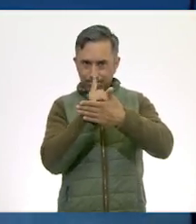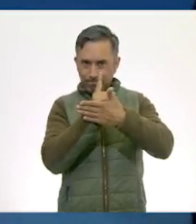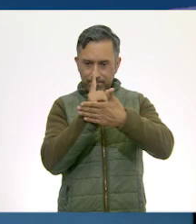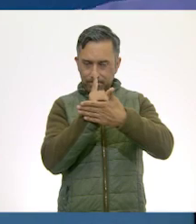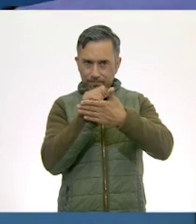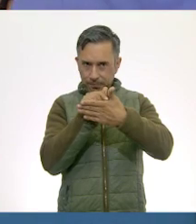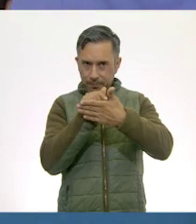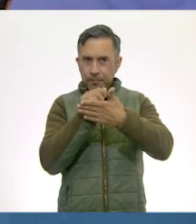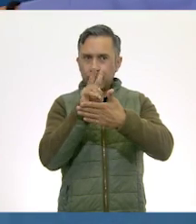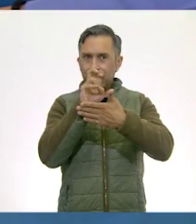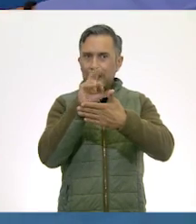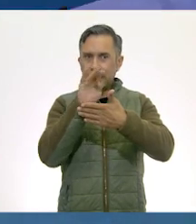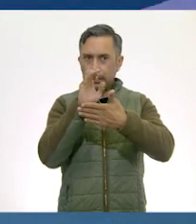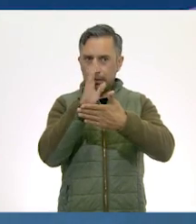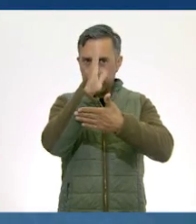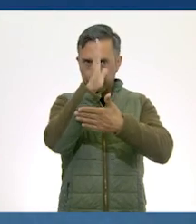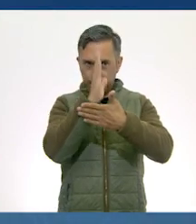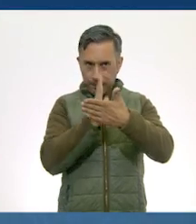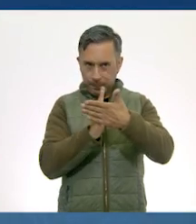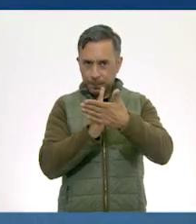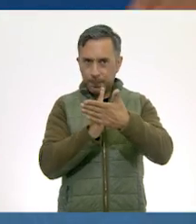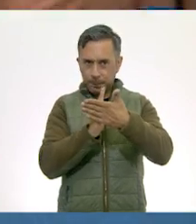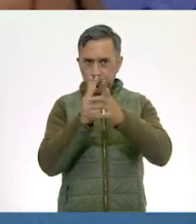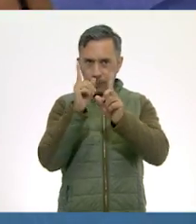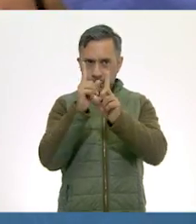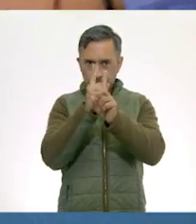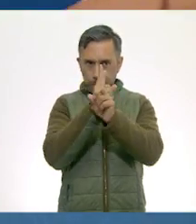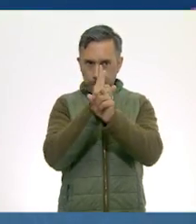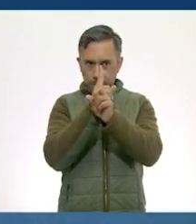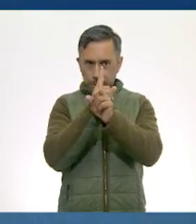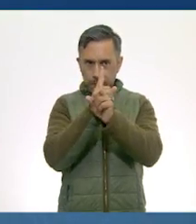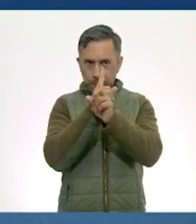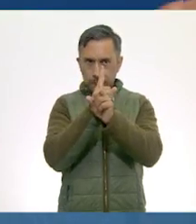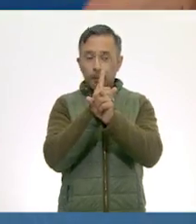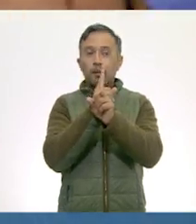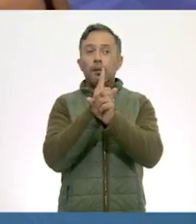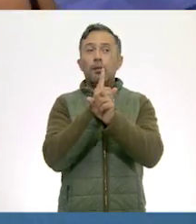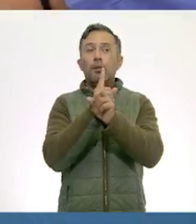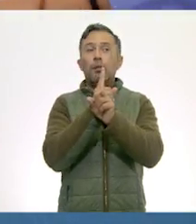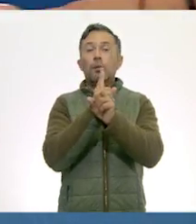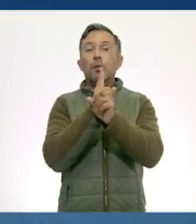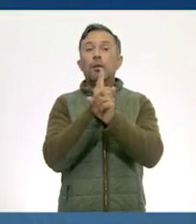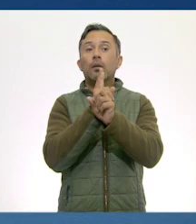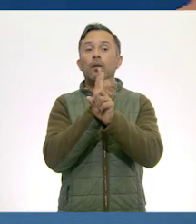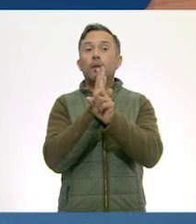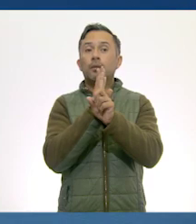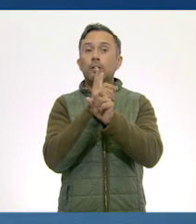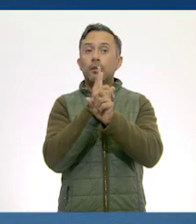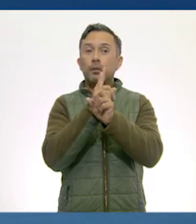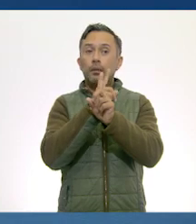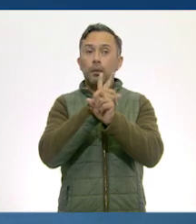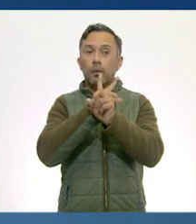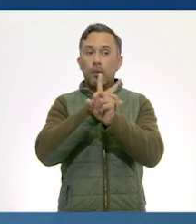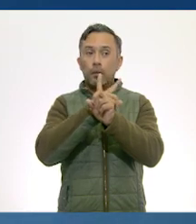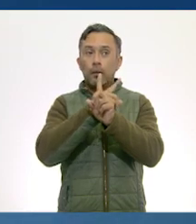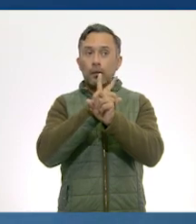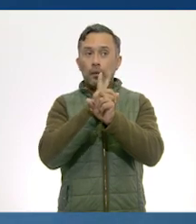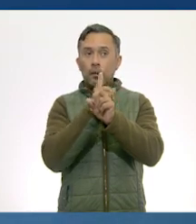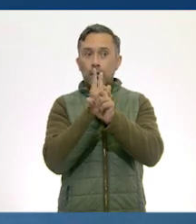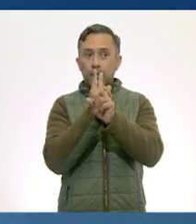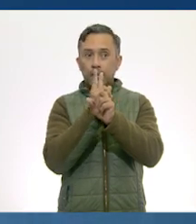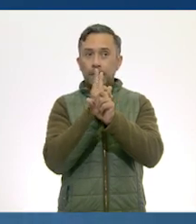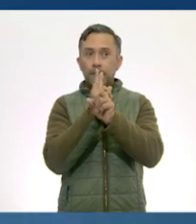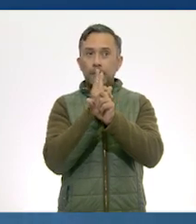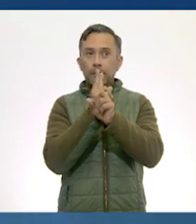acuerdo? Sí. Uno de los lados del ángulo lo voy a alinear con